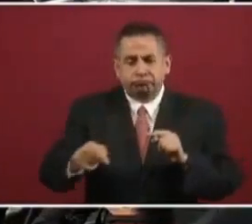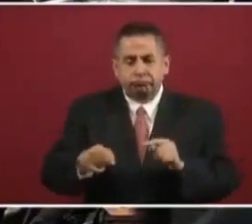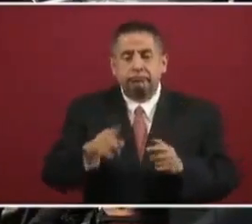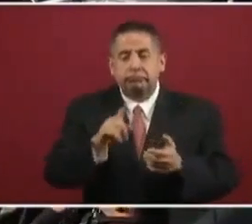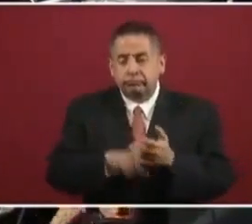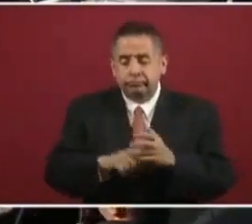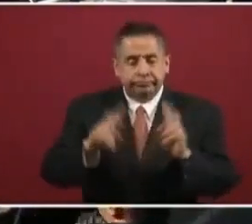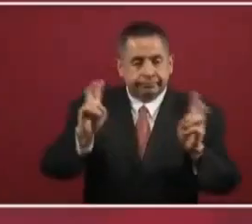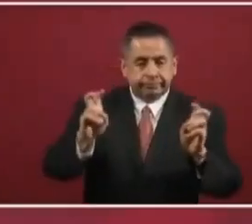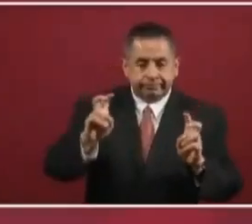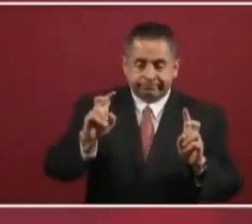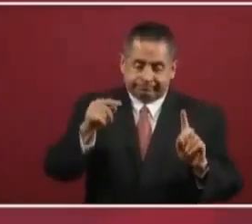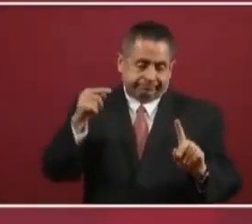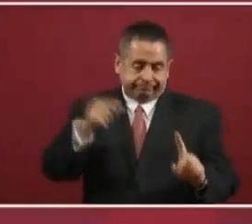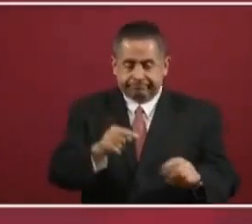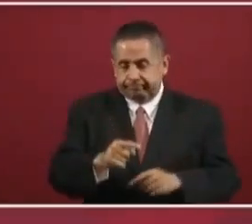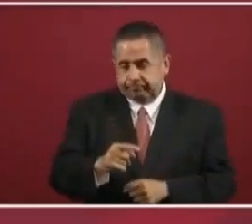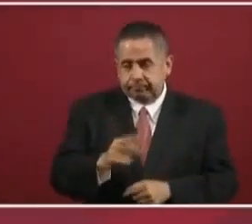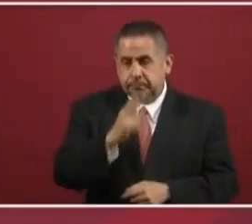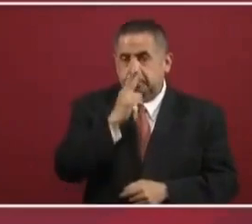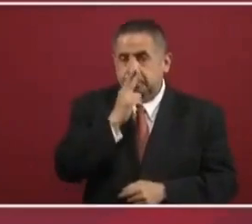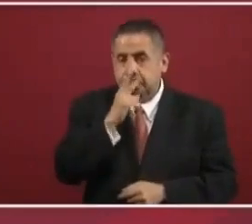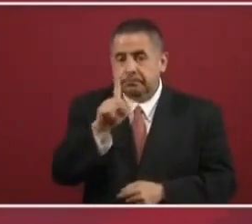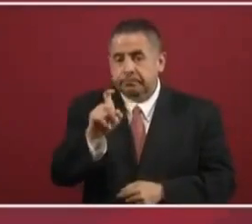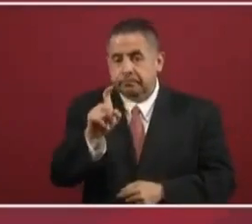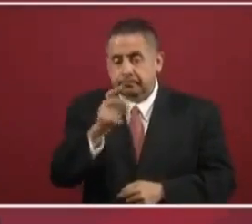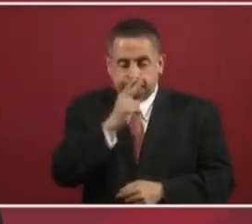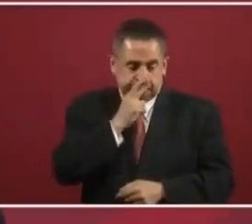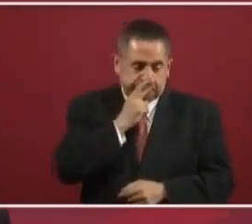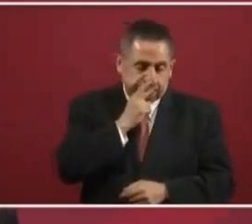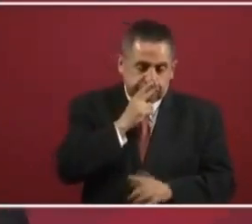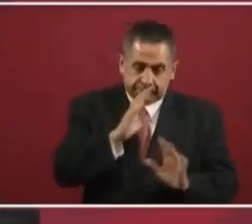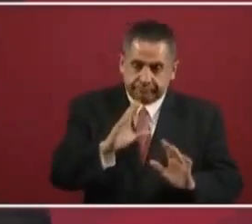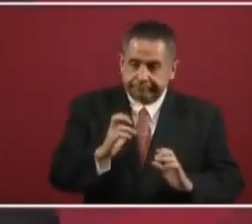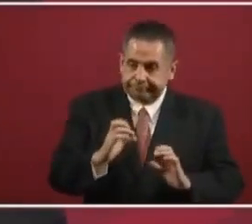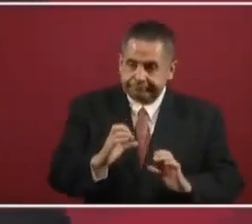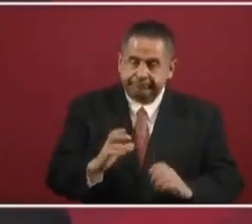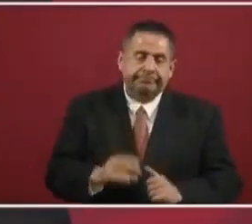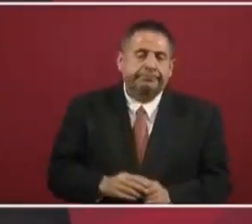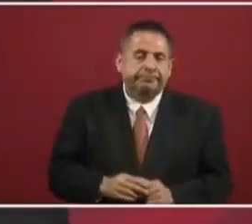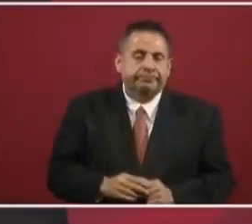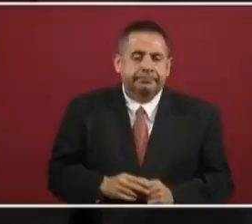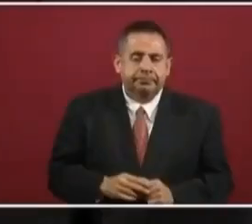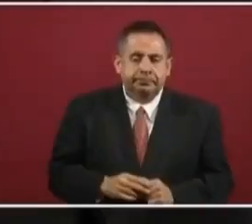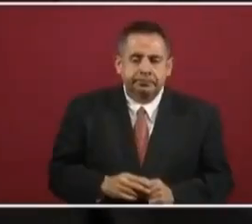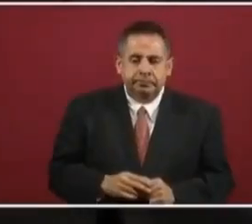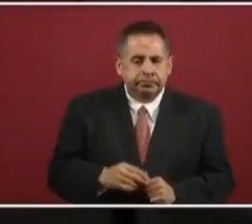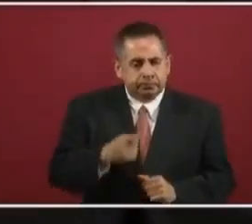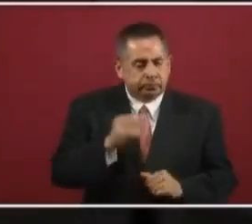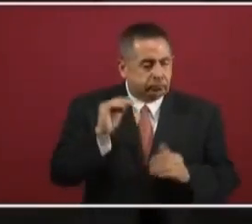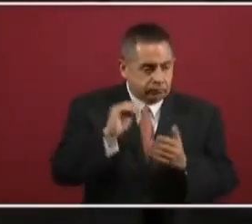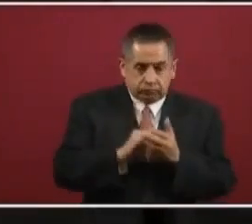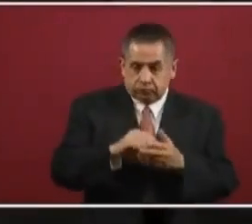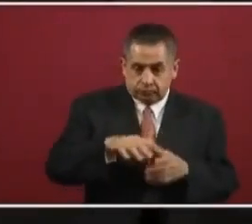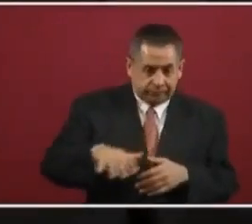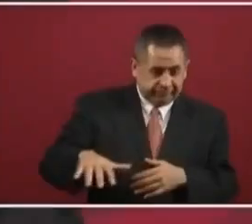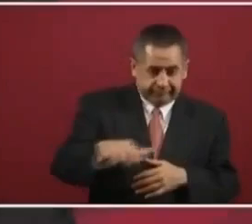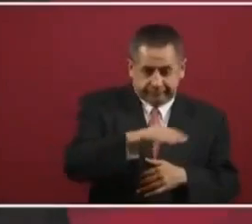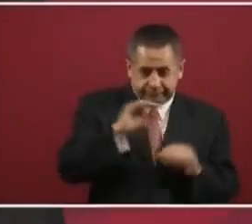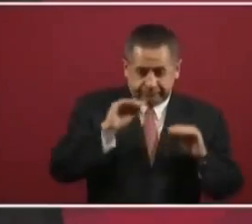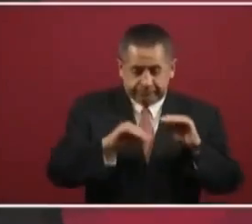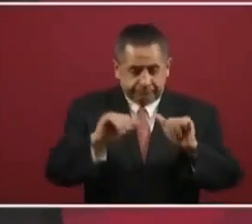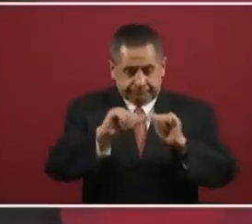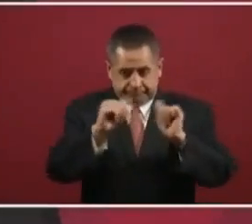uso del agua de la conservación del agua en artístico